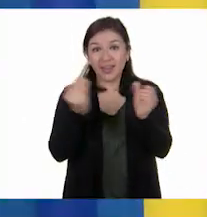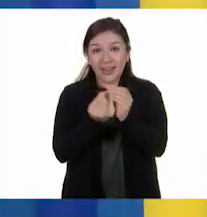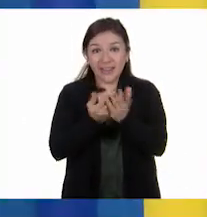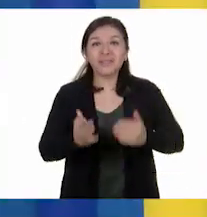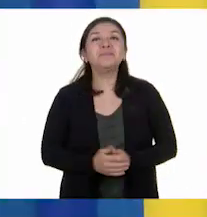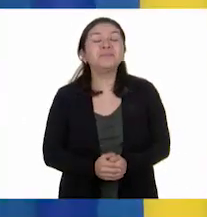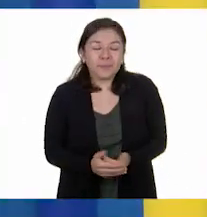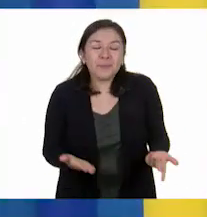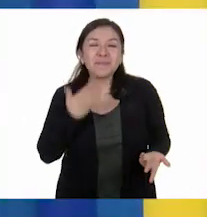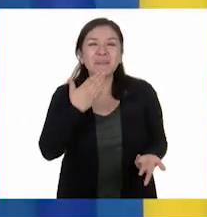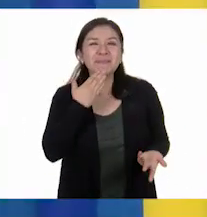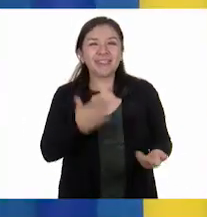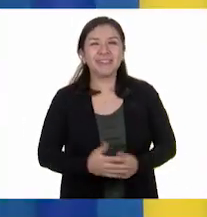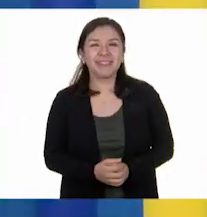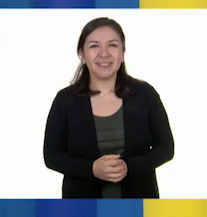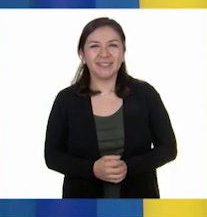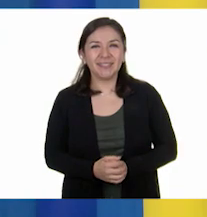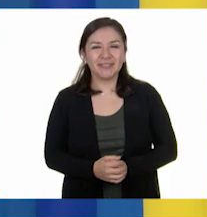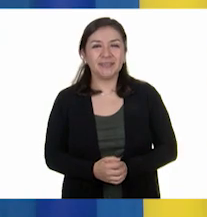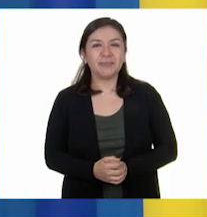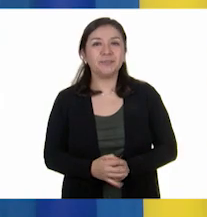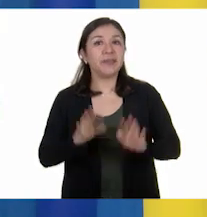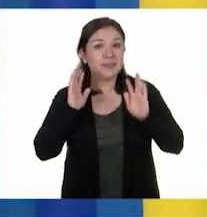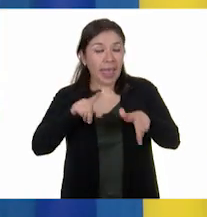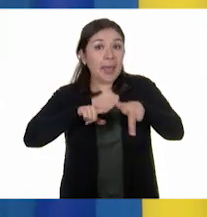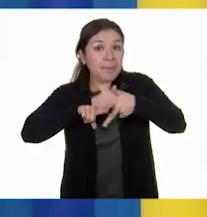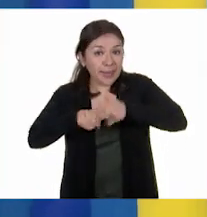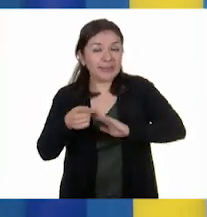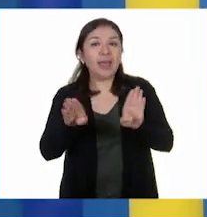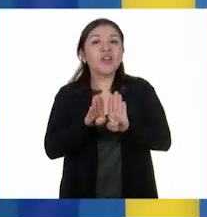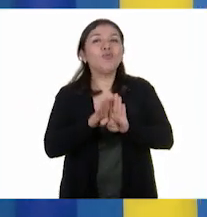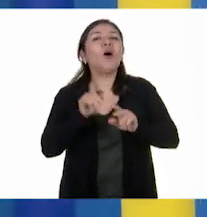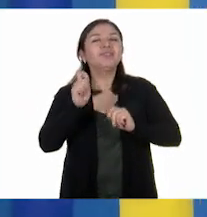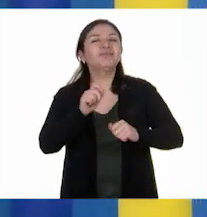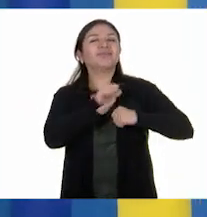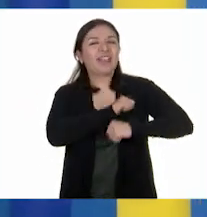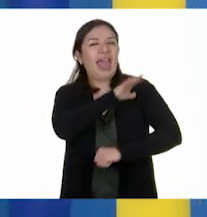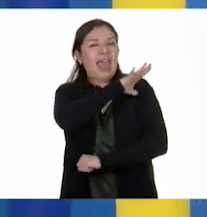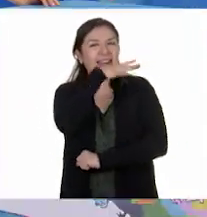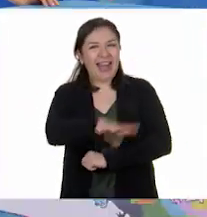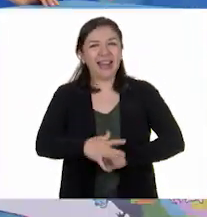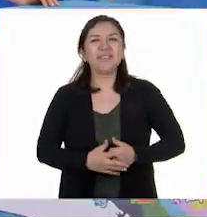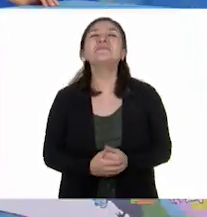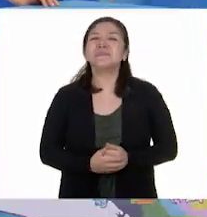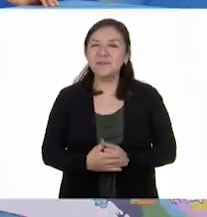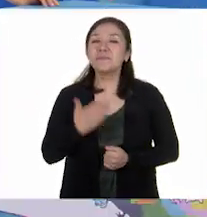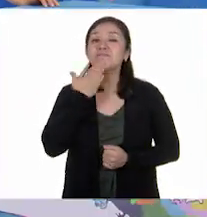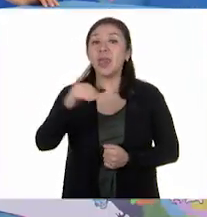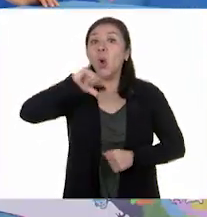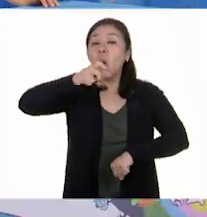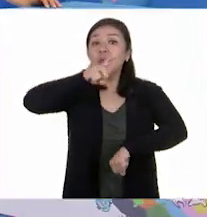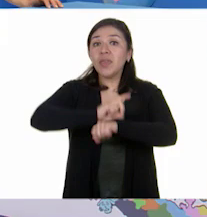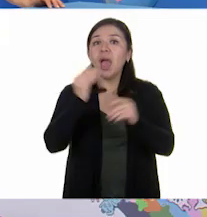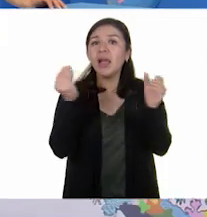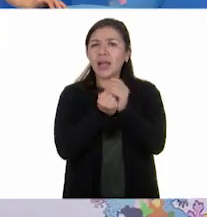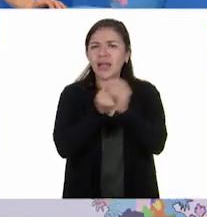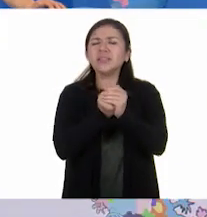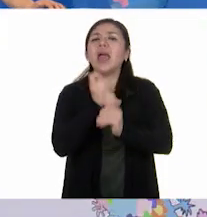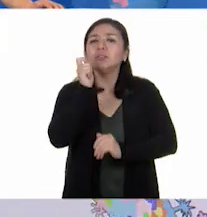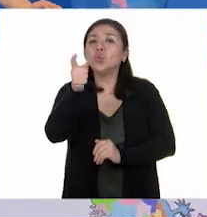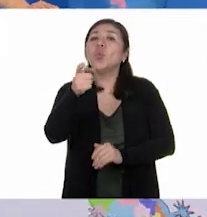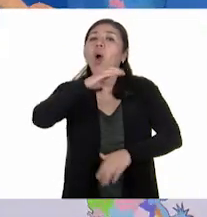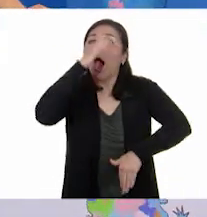Ok. Entonces, galopemos al ritmo de mi general. Muy bien, María. El propósito de la sesión es que termines